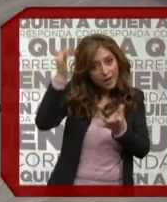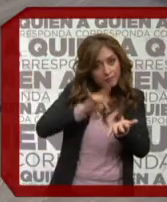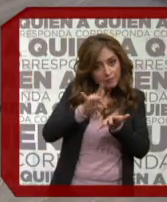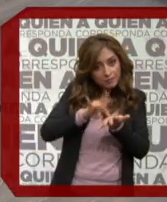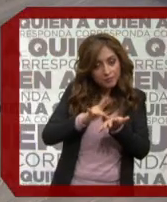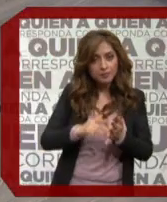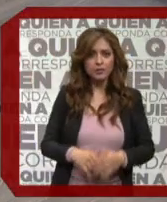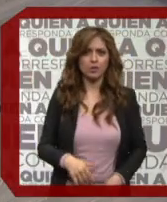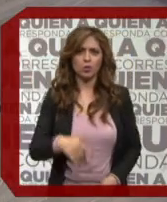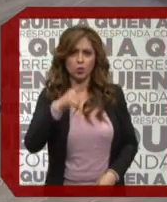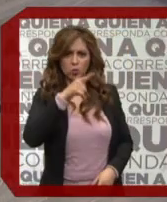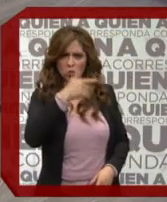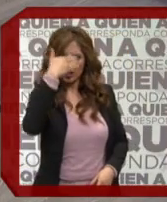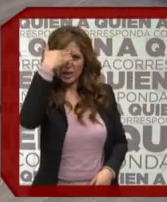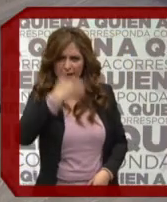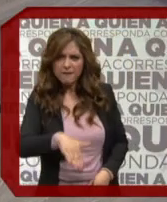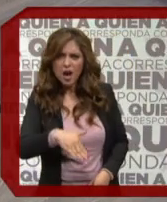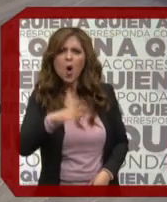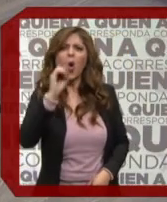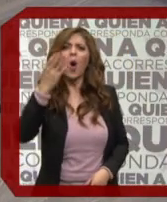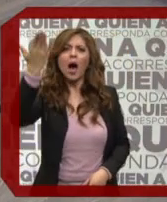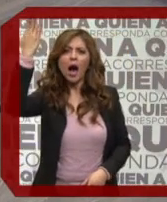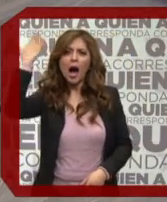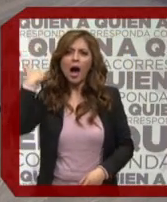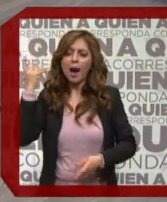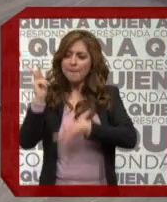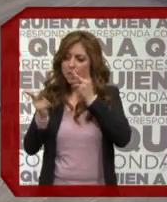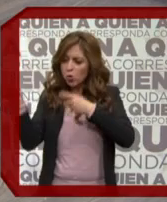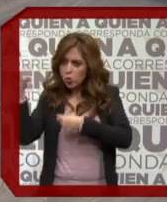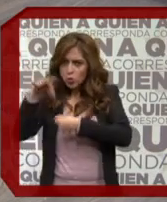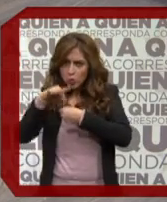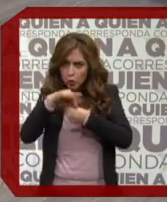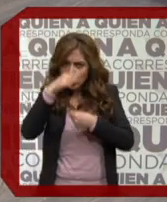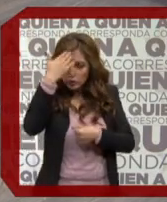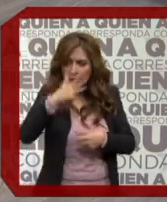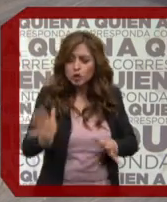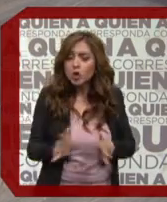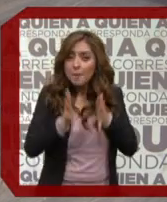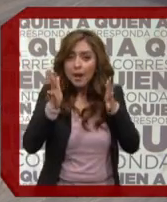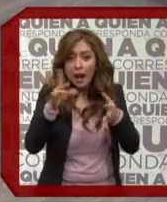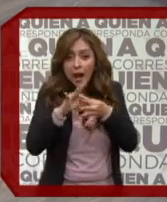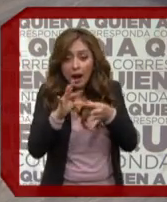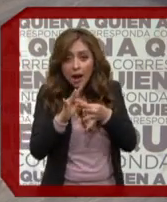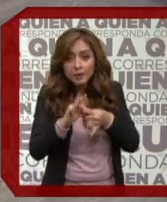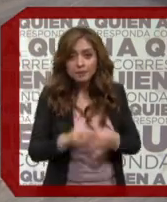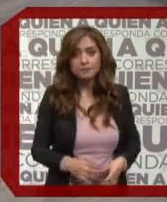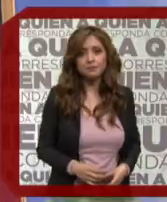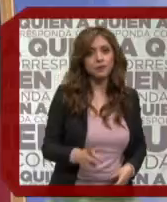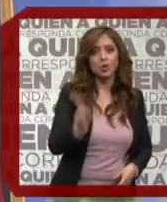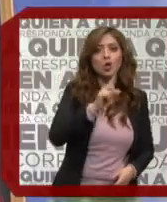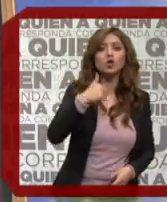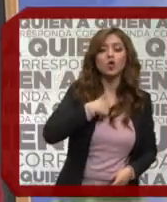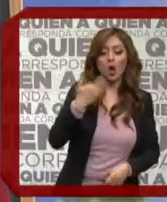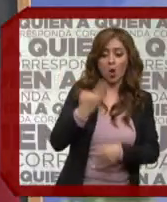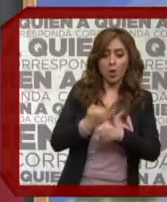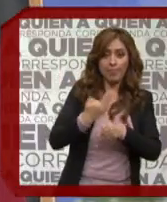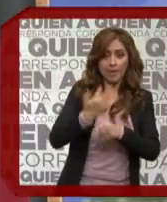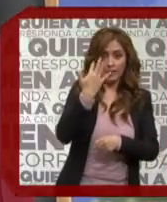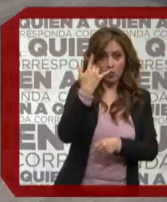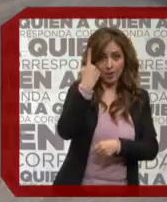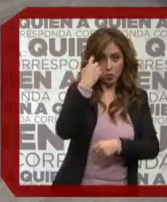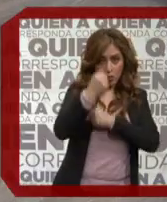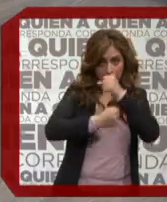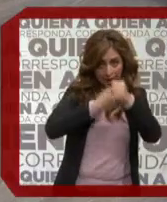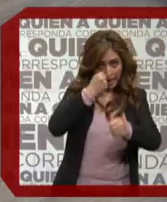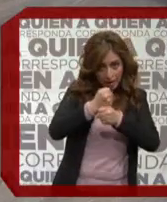Claro. Sí. O te lo platicaron ya cuando fuiste el No, no, no. Tengo tengo 51 años y desde los 9